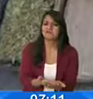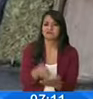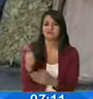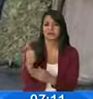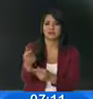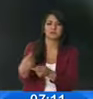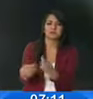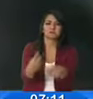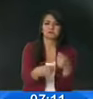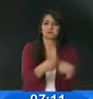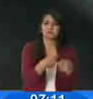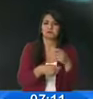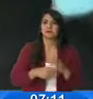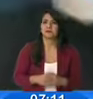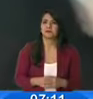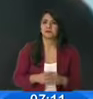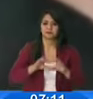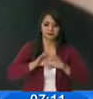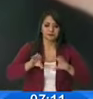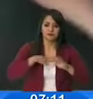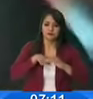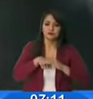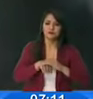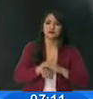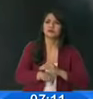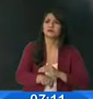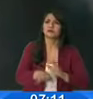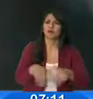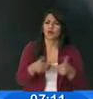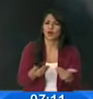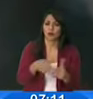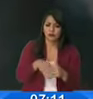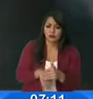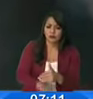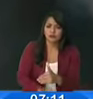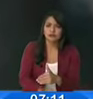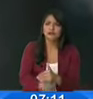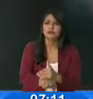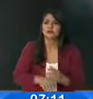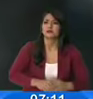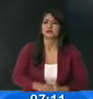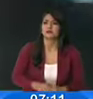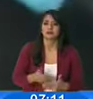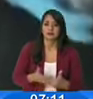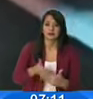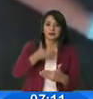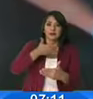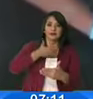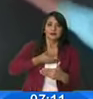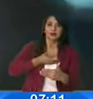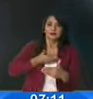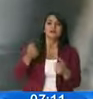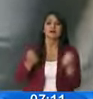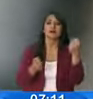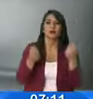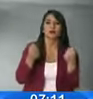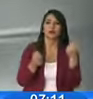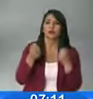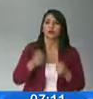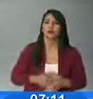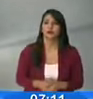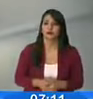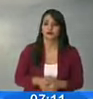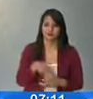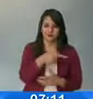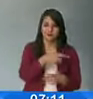consumo interno. Los paquetes estaban camuflados en una especie de caleta adecuada en el asiento posterior del automotor. Trátale de